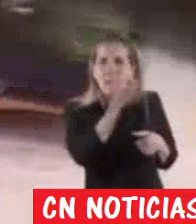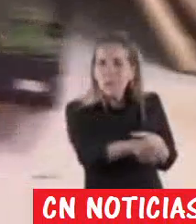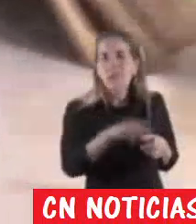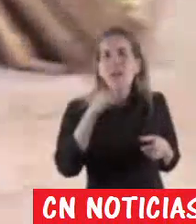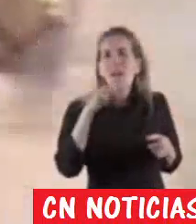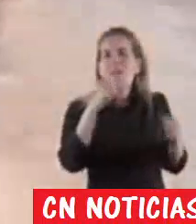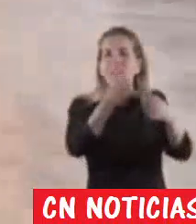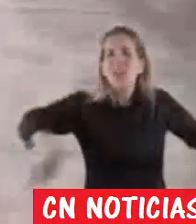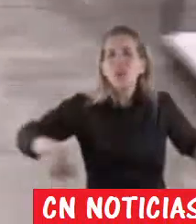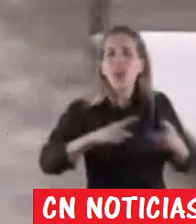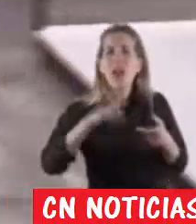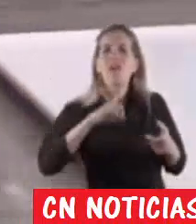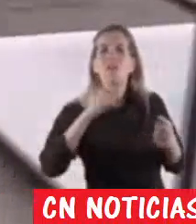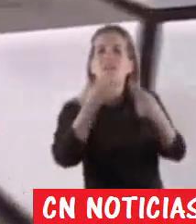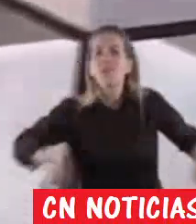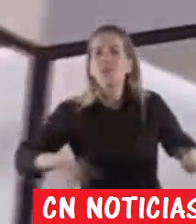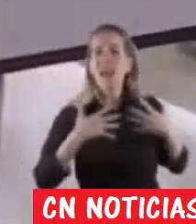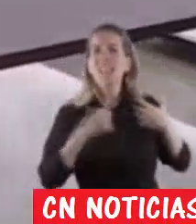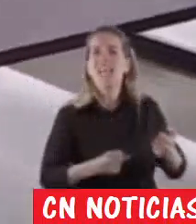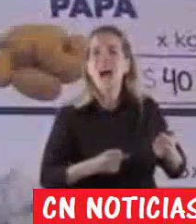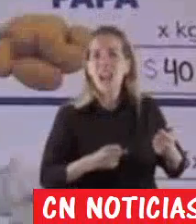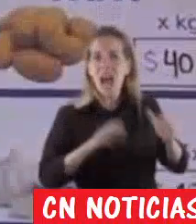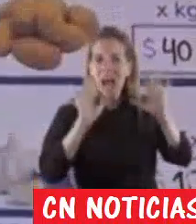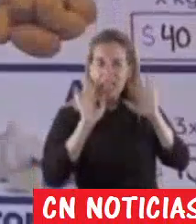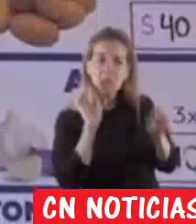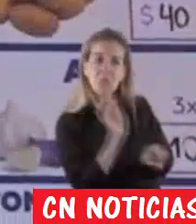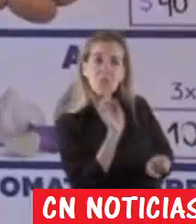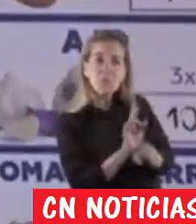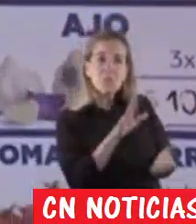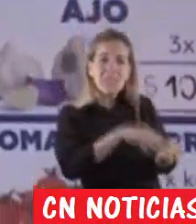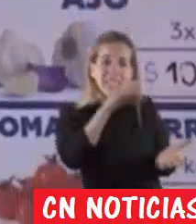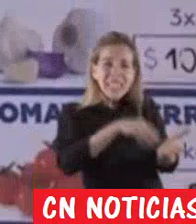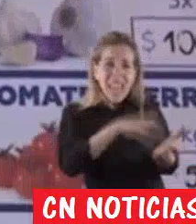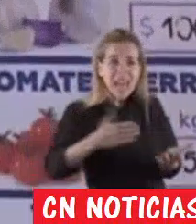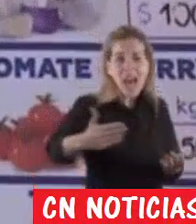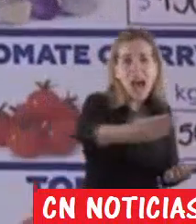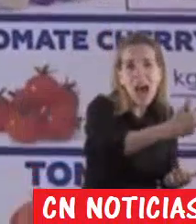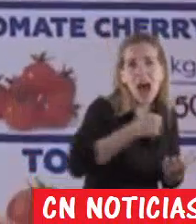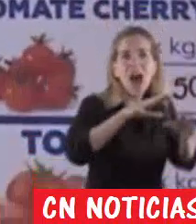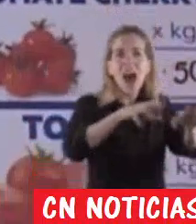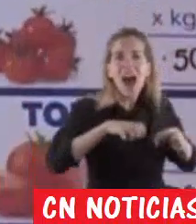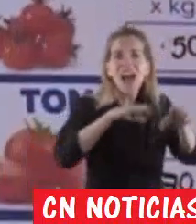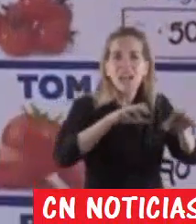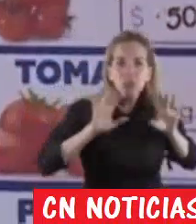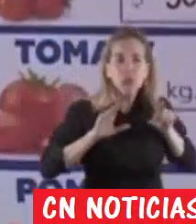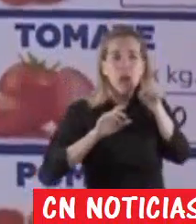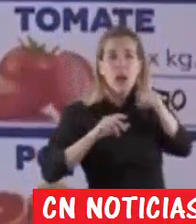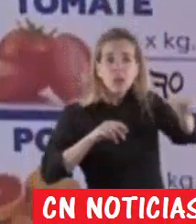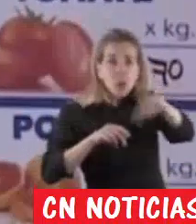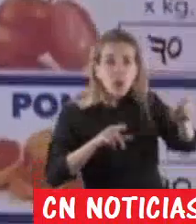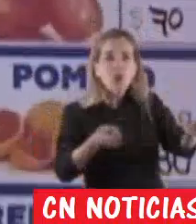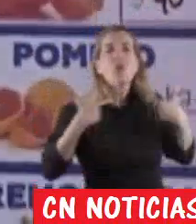verdura orgánica, frutas orgánicas, cuidamos la tierra. No tenemos nuestra tierra, deberíamos tenerla, y